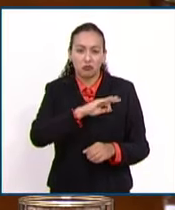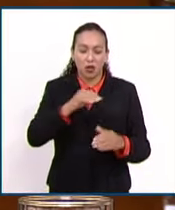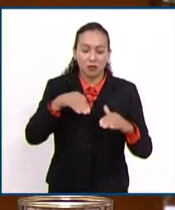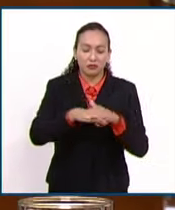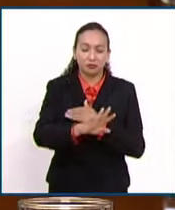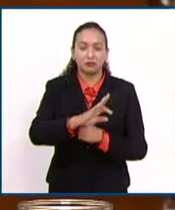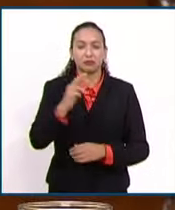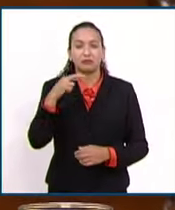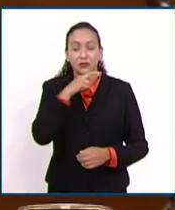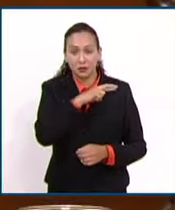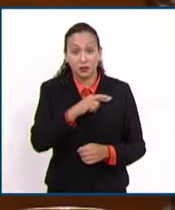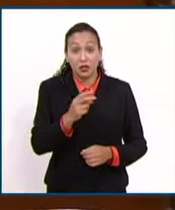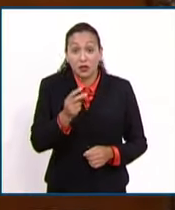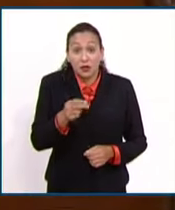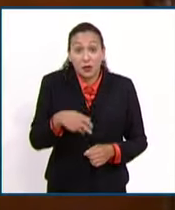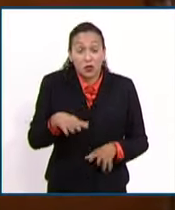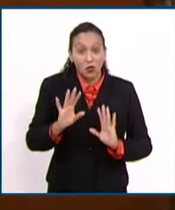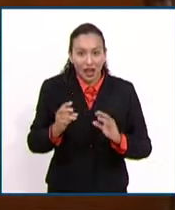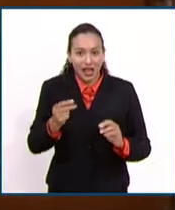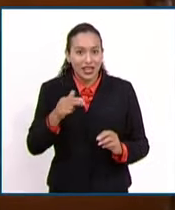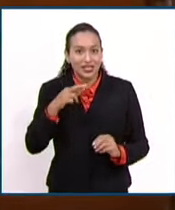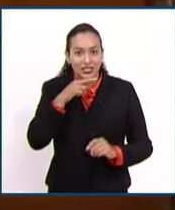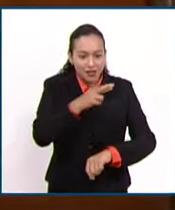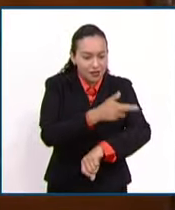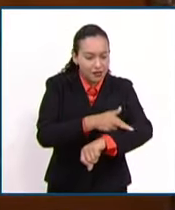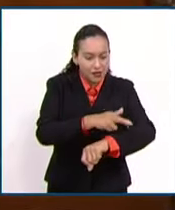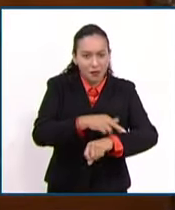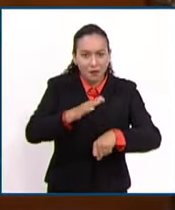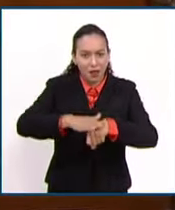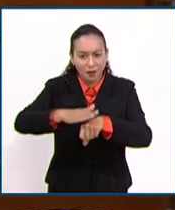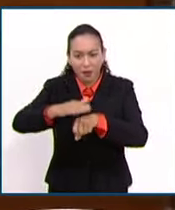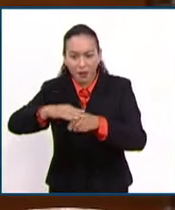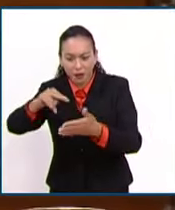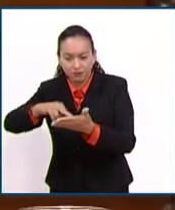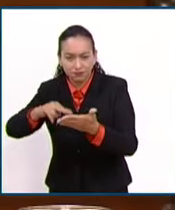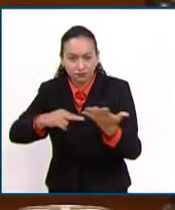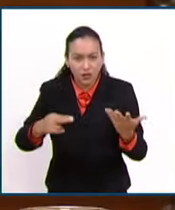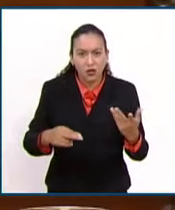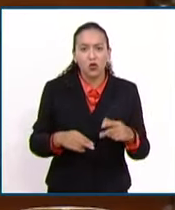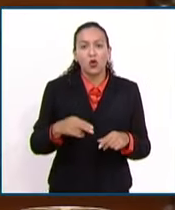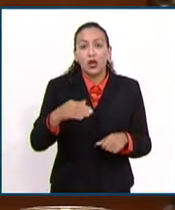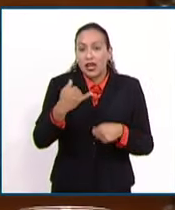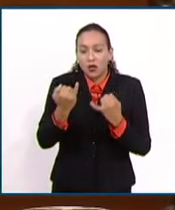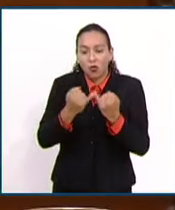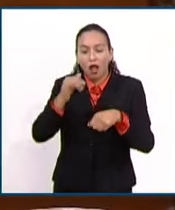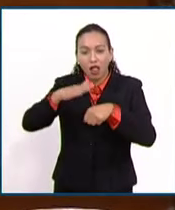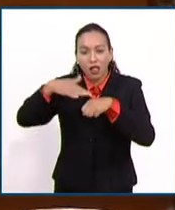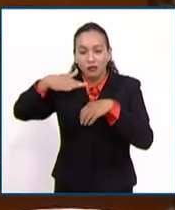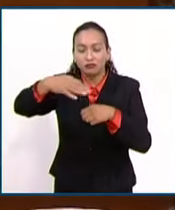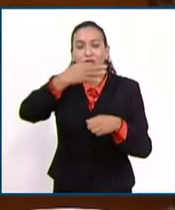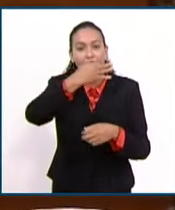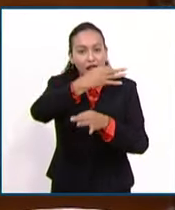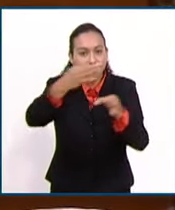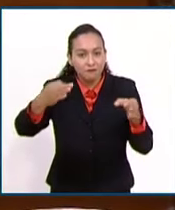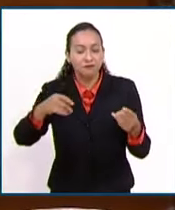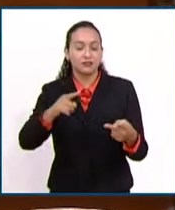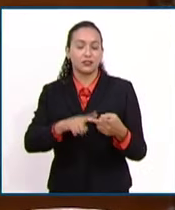más rápido se sustancien todos los procesos, se realicen así las notificaciones y se rindan los